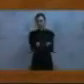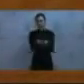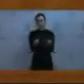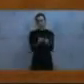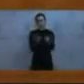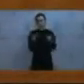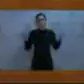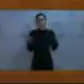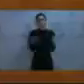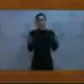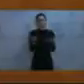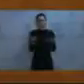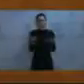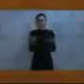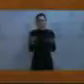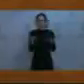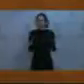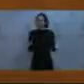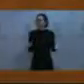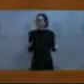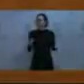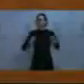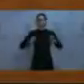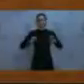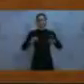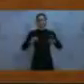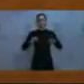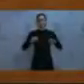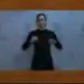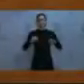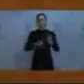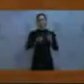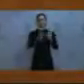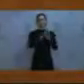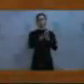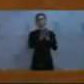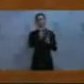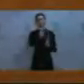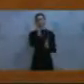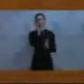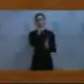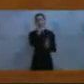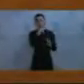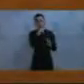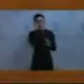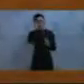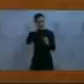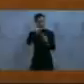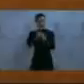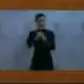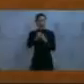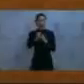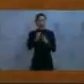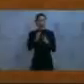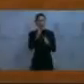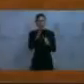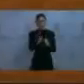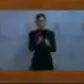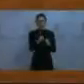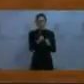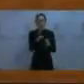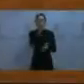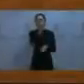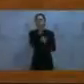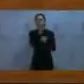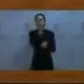forma urgente, es decir, que se activa el código ictus. Estoy simplificando. Este código se activa, según constan los datos